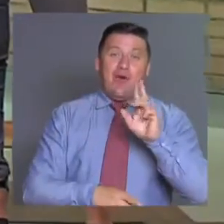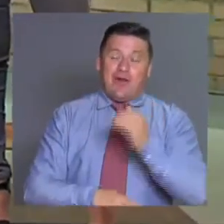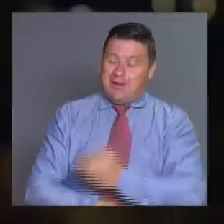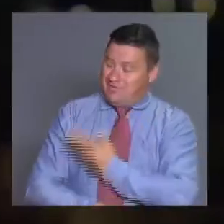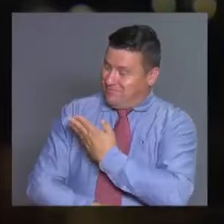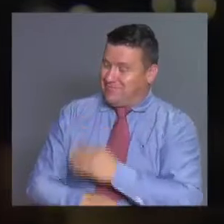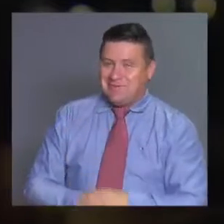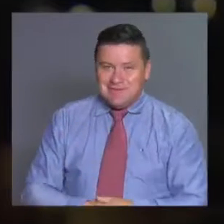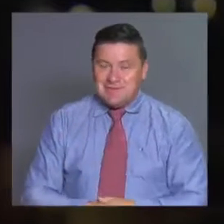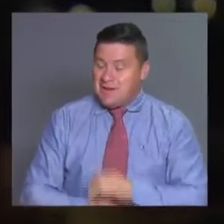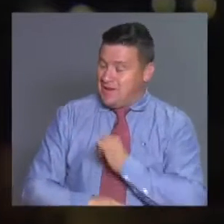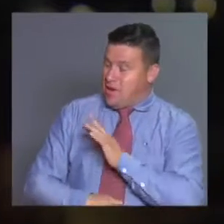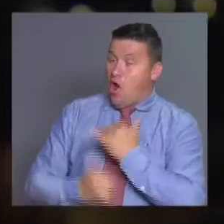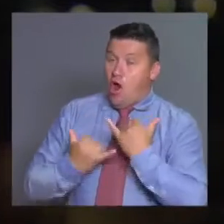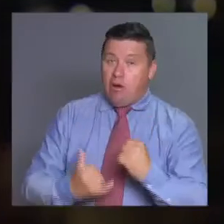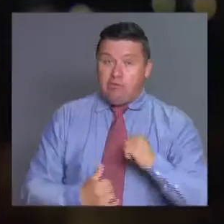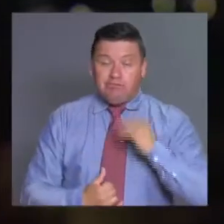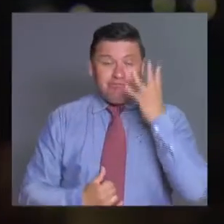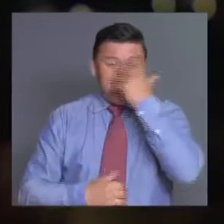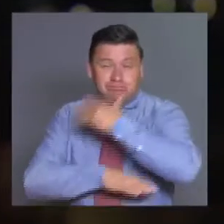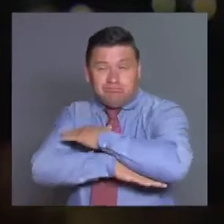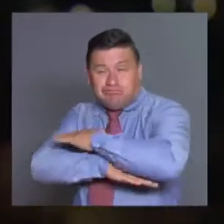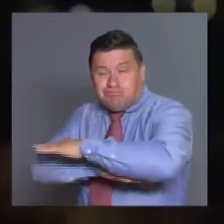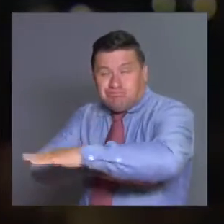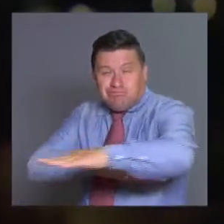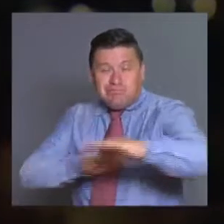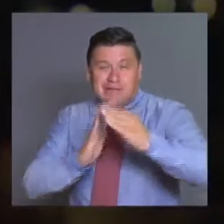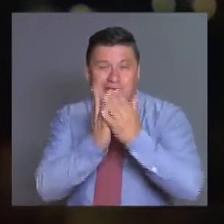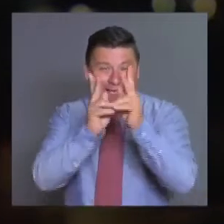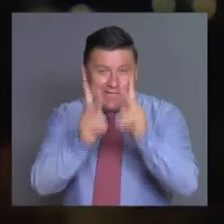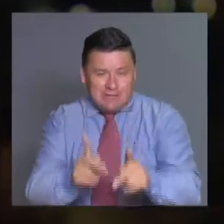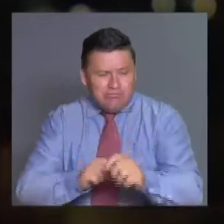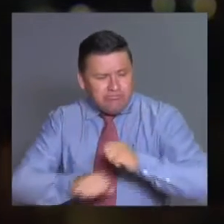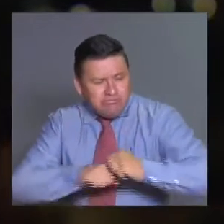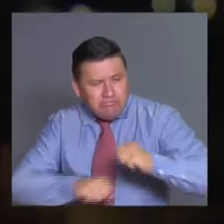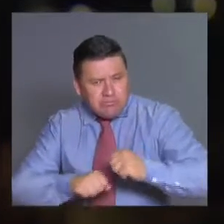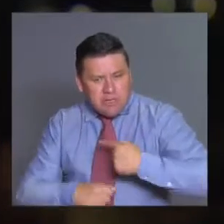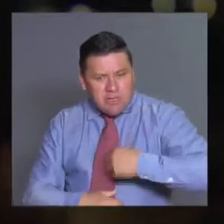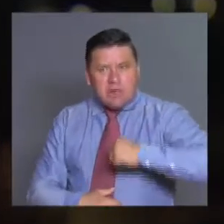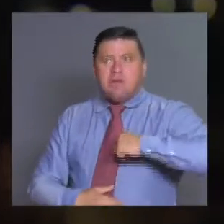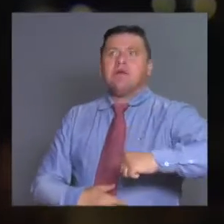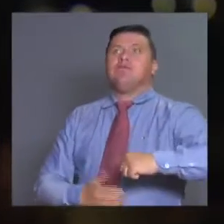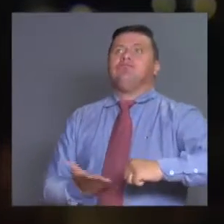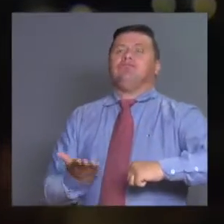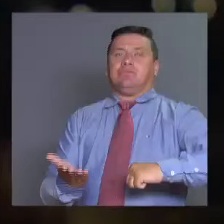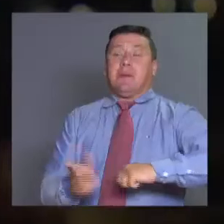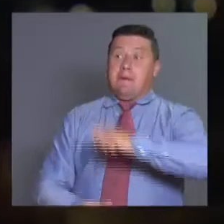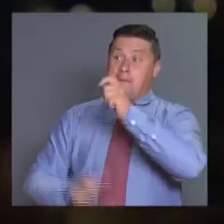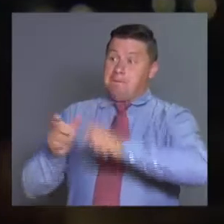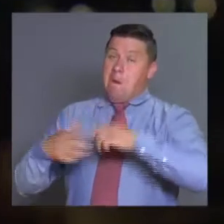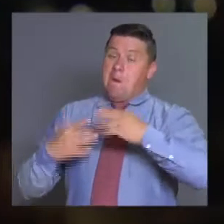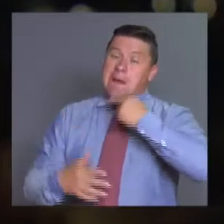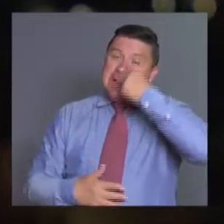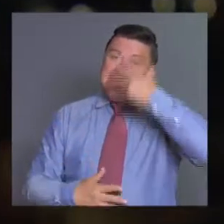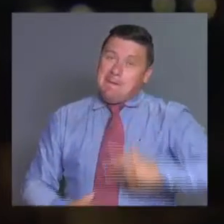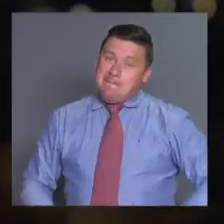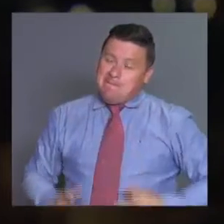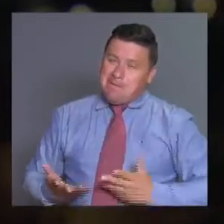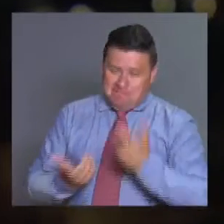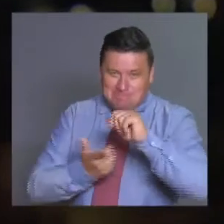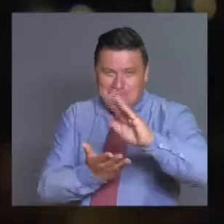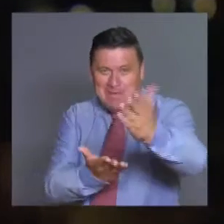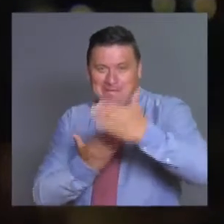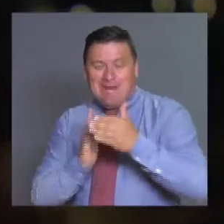voy a ir para hoy tenemos bellos destinos turísticos estudiantes que luchan por sus derechos y personajes con grandes historias de vida